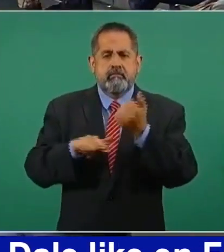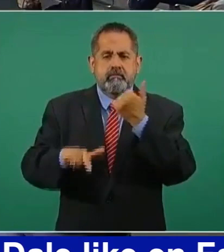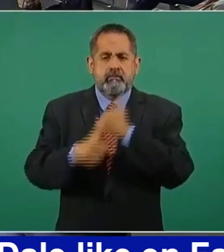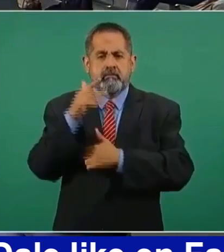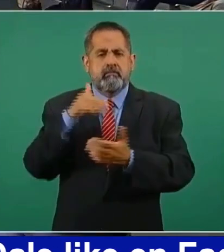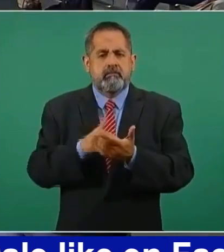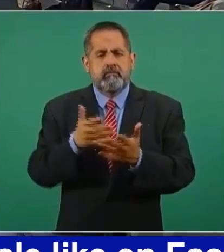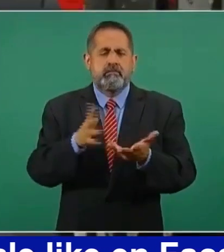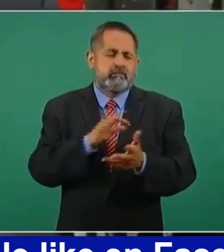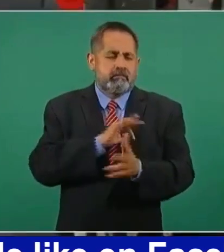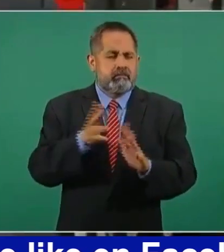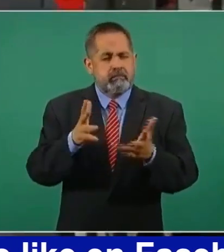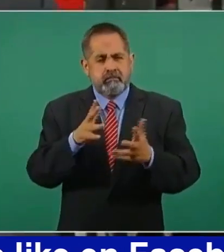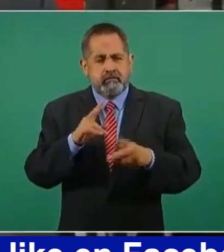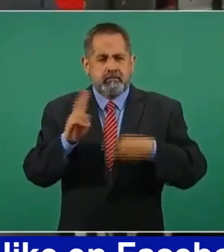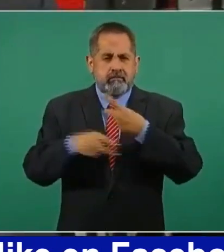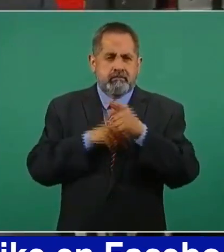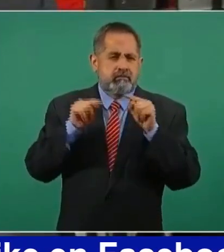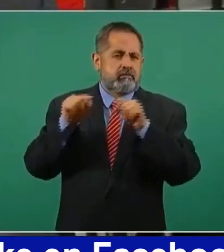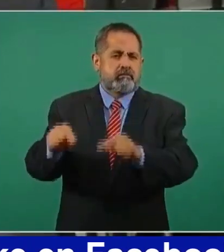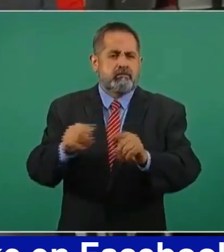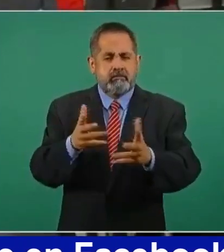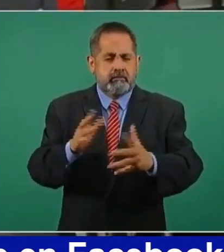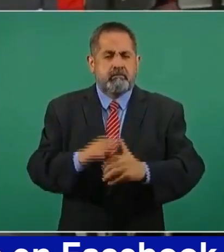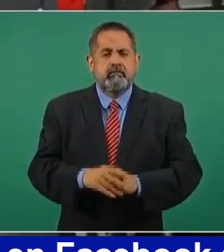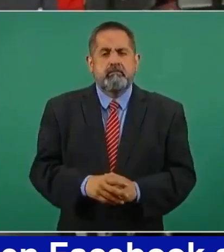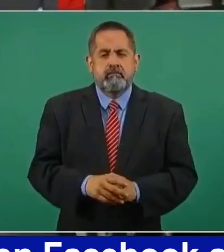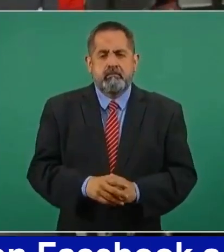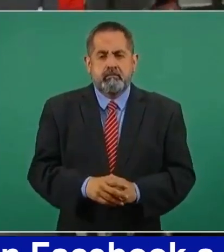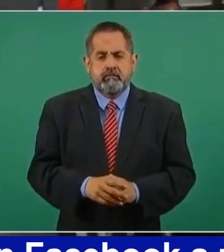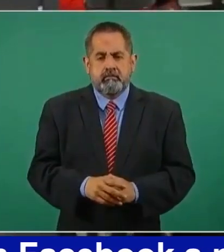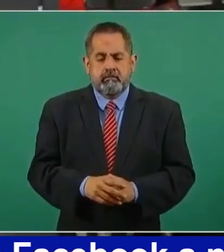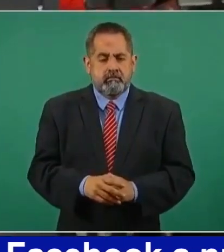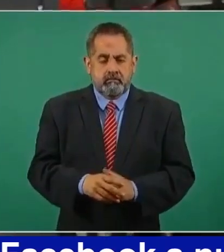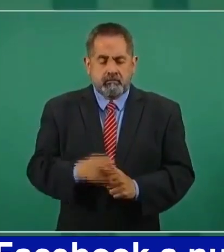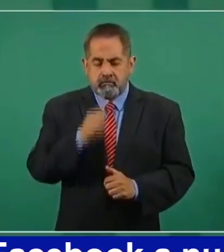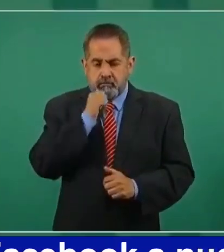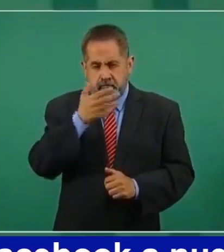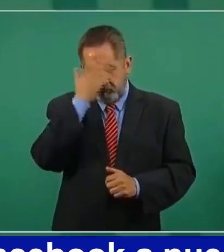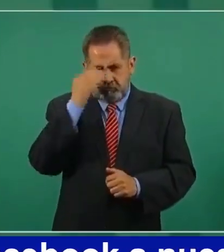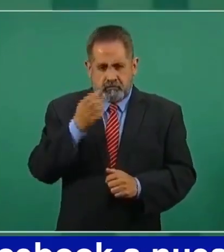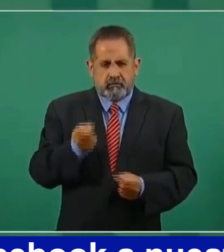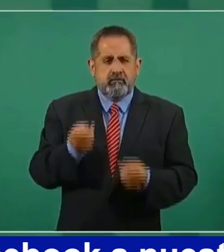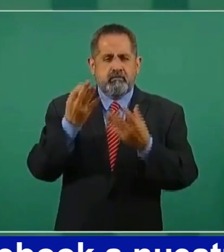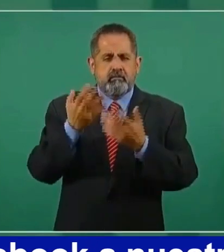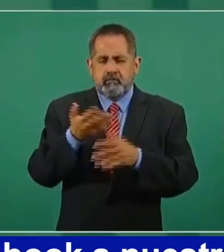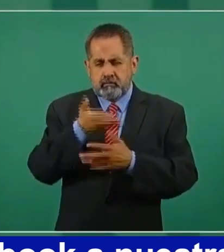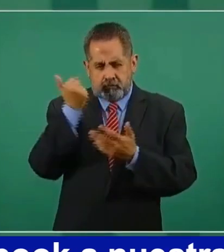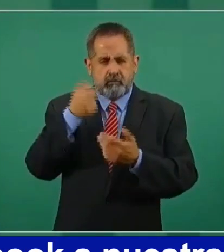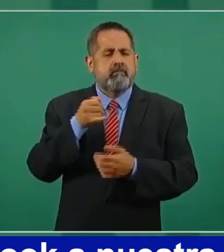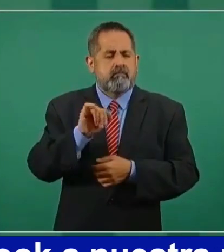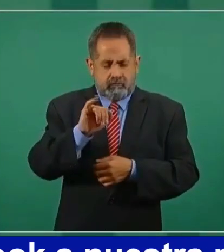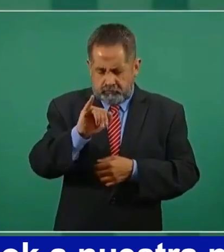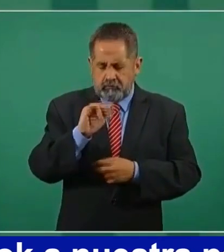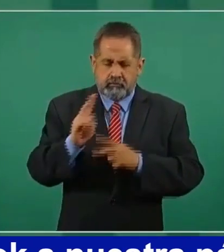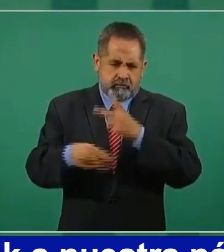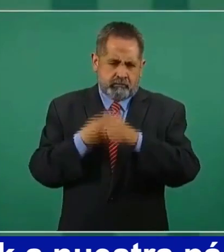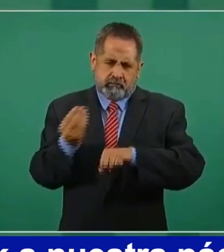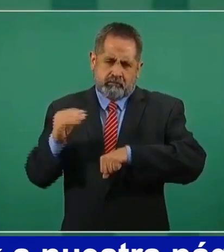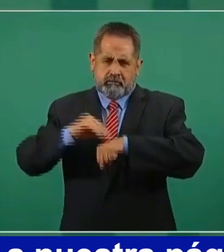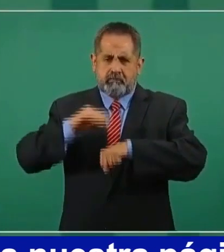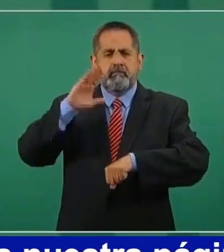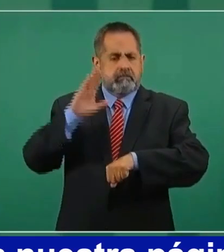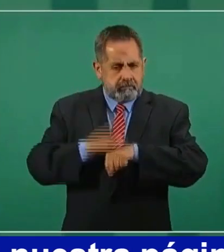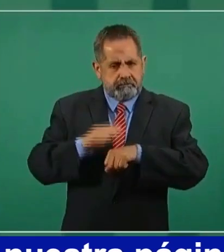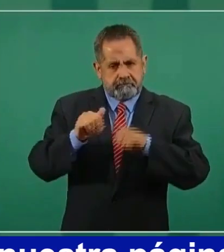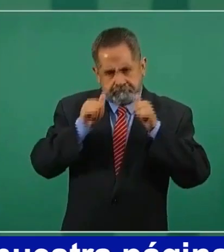menos. ¿Cuántos más irán para allá, presidente? No quiero yo dar números, pero sí vamos a